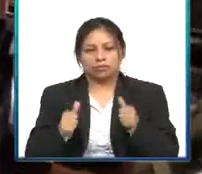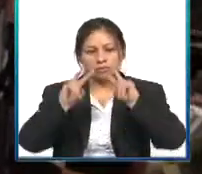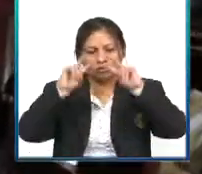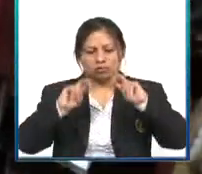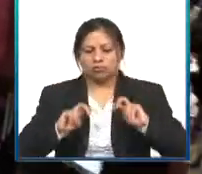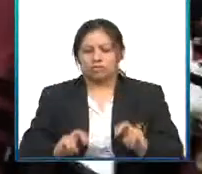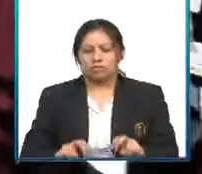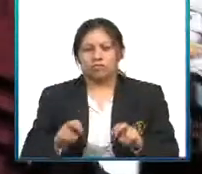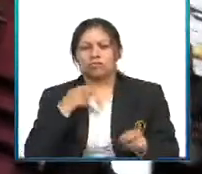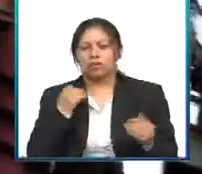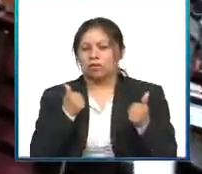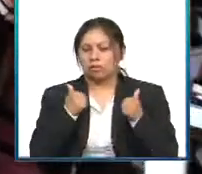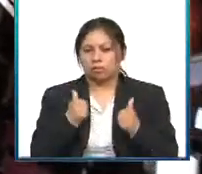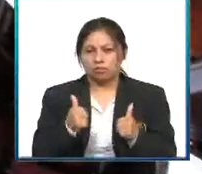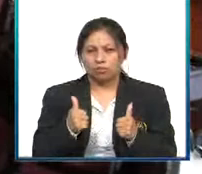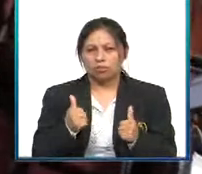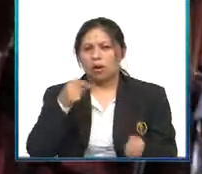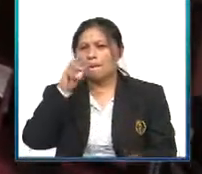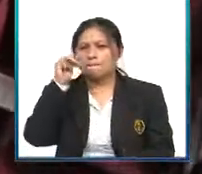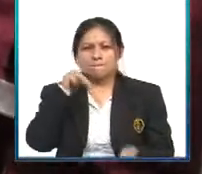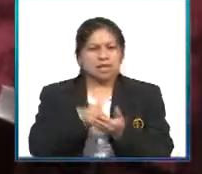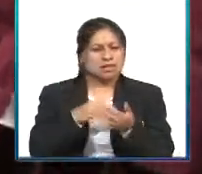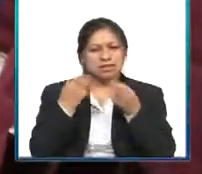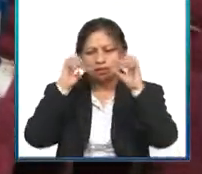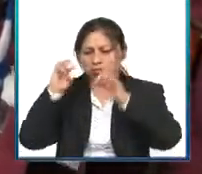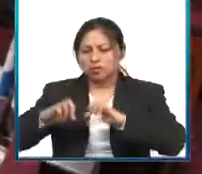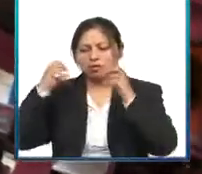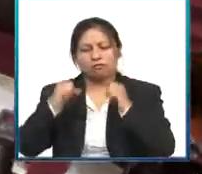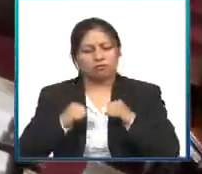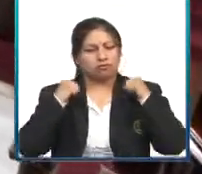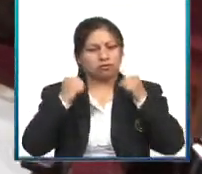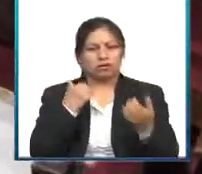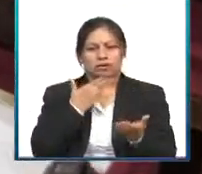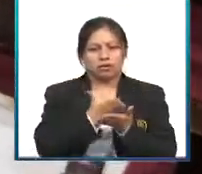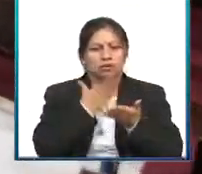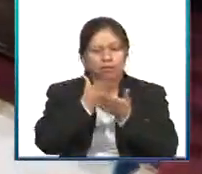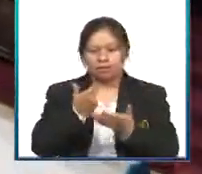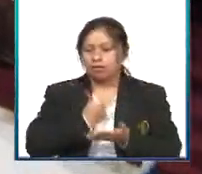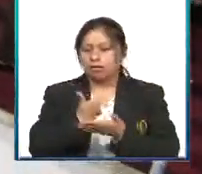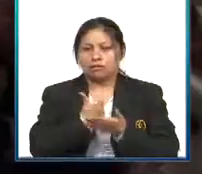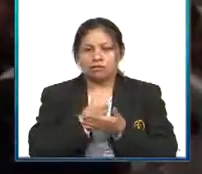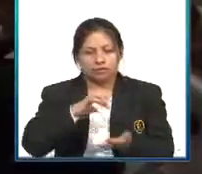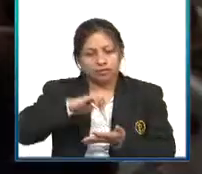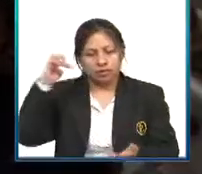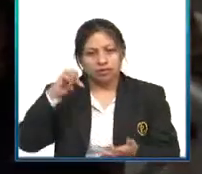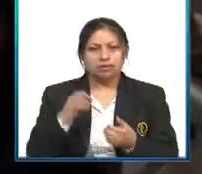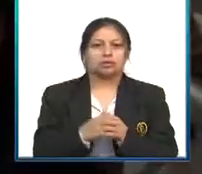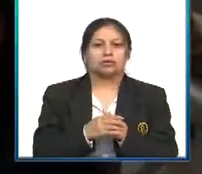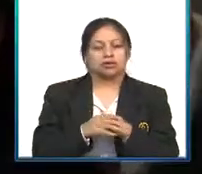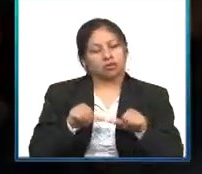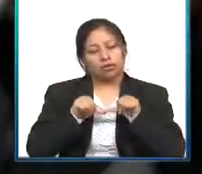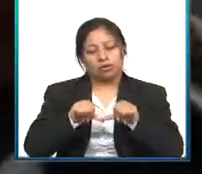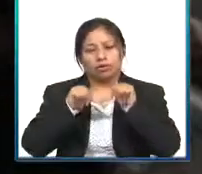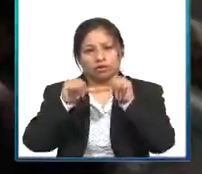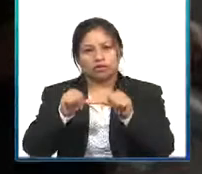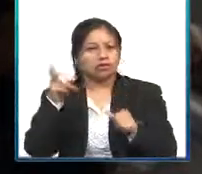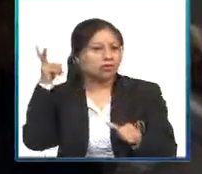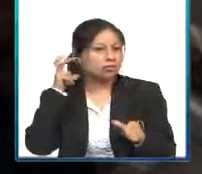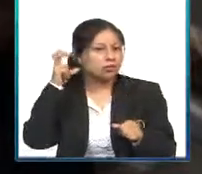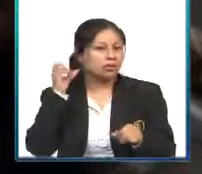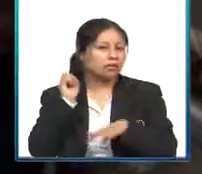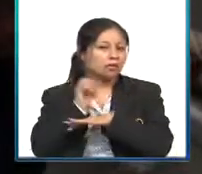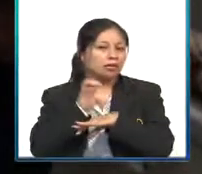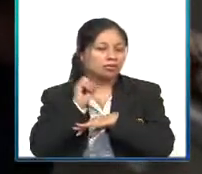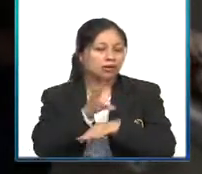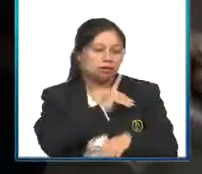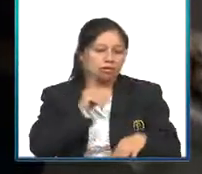analizar normativas favorables para los miles de migrantes que con su esfuerzo contribuyen a la economía del país. A continuación, escuchemos el